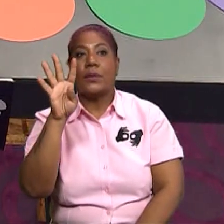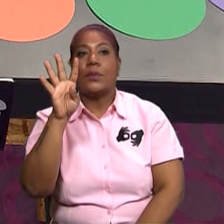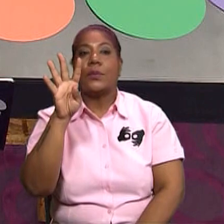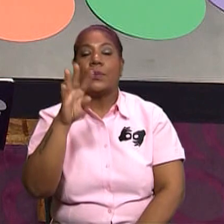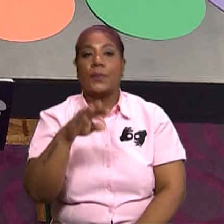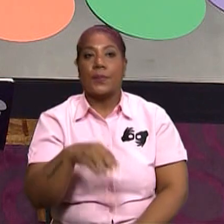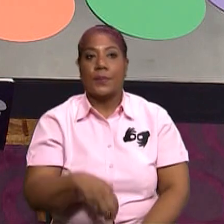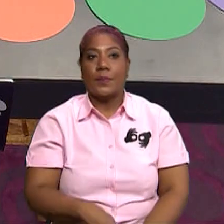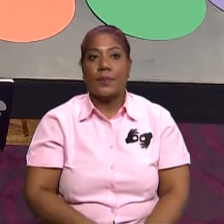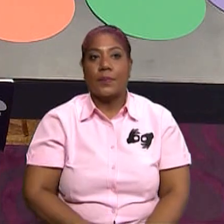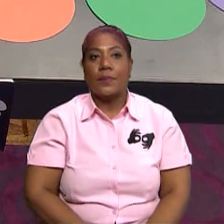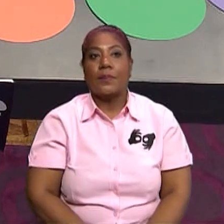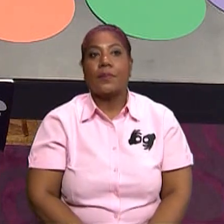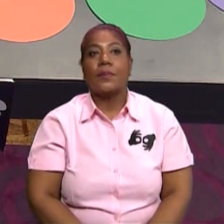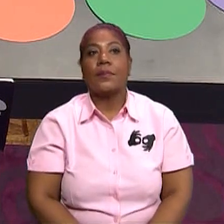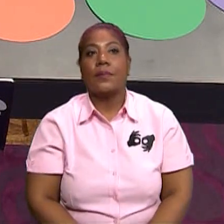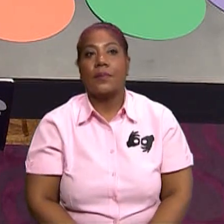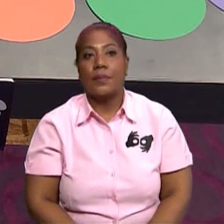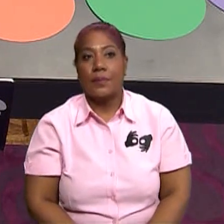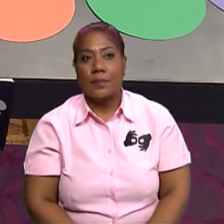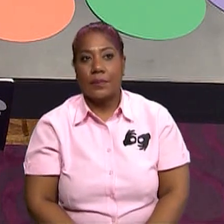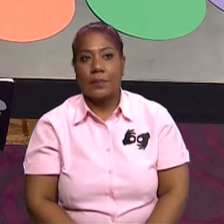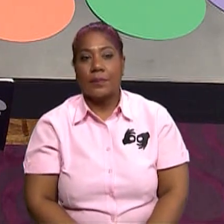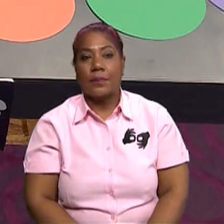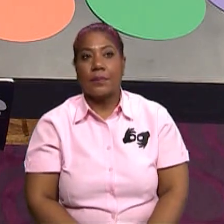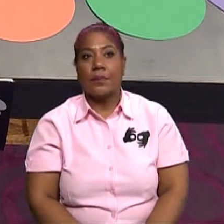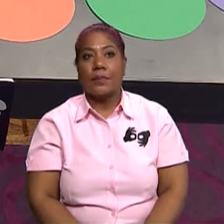ver. En mi tabla del 5,